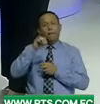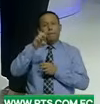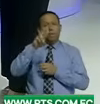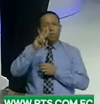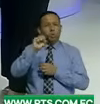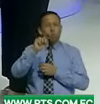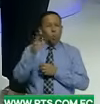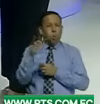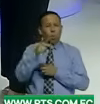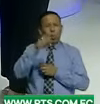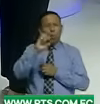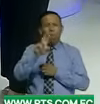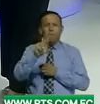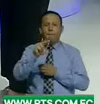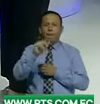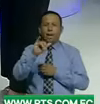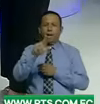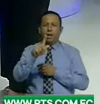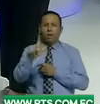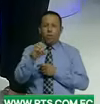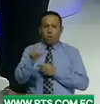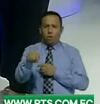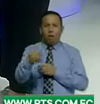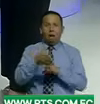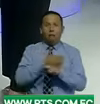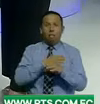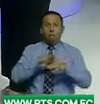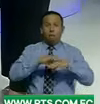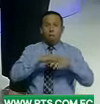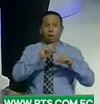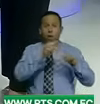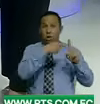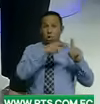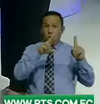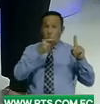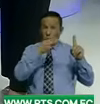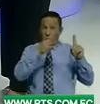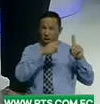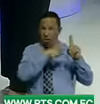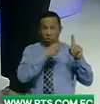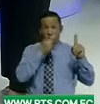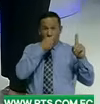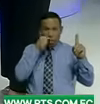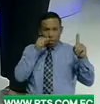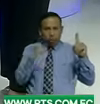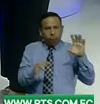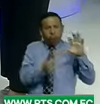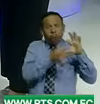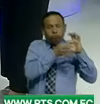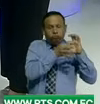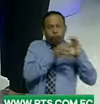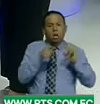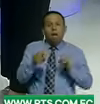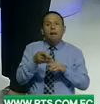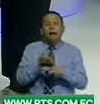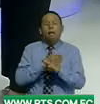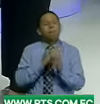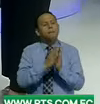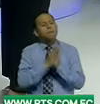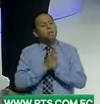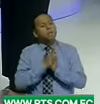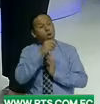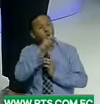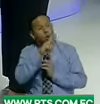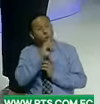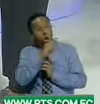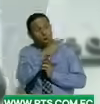y procesado por el caso Metástasis, habría solicitado dinero para la liberación de 2 hombres del narcotraficante Leandro